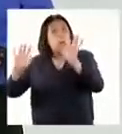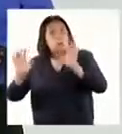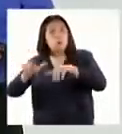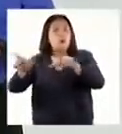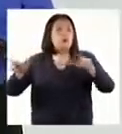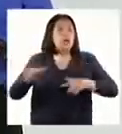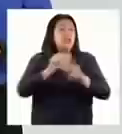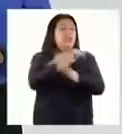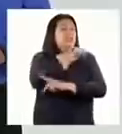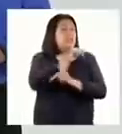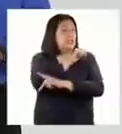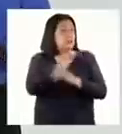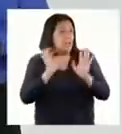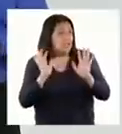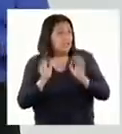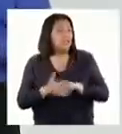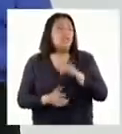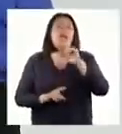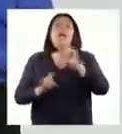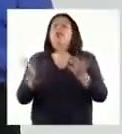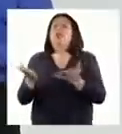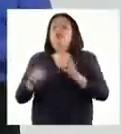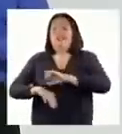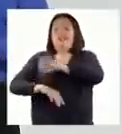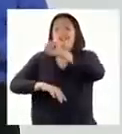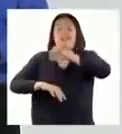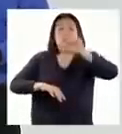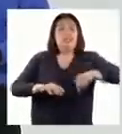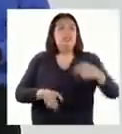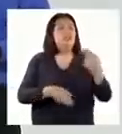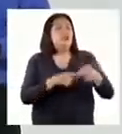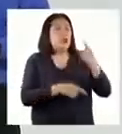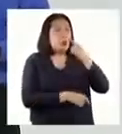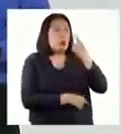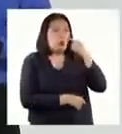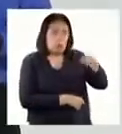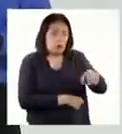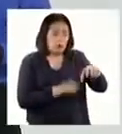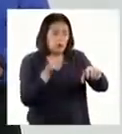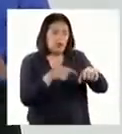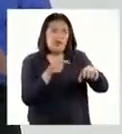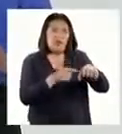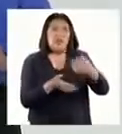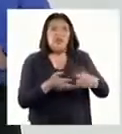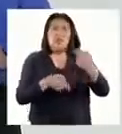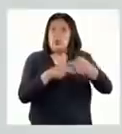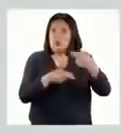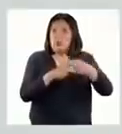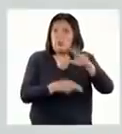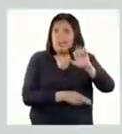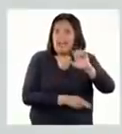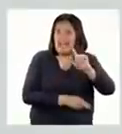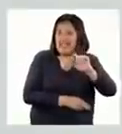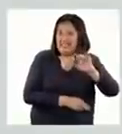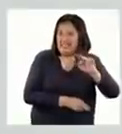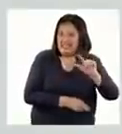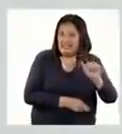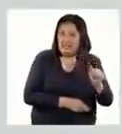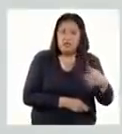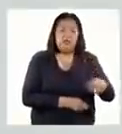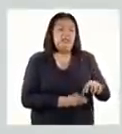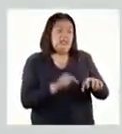del país, especialmente en la sierra, se le conoce como acatanga. Es